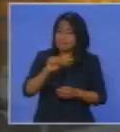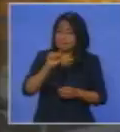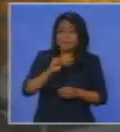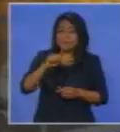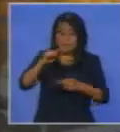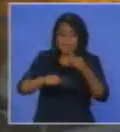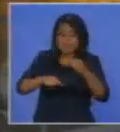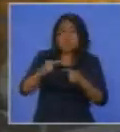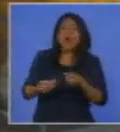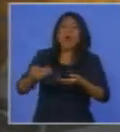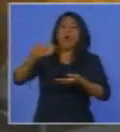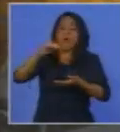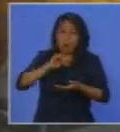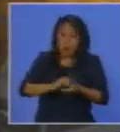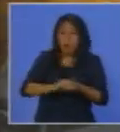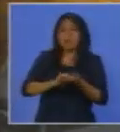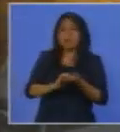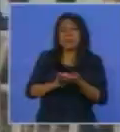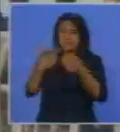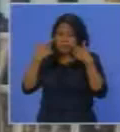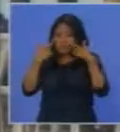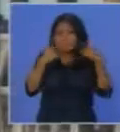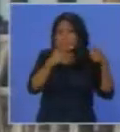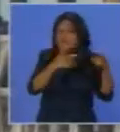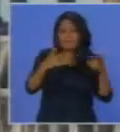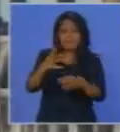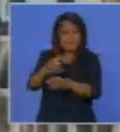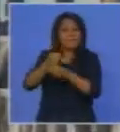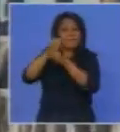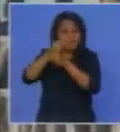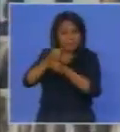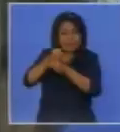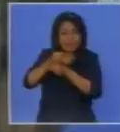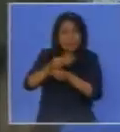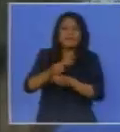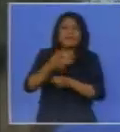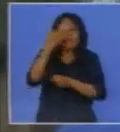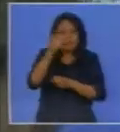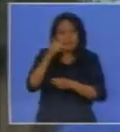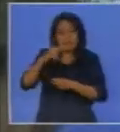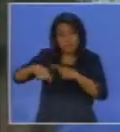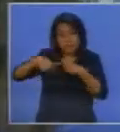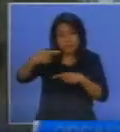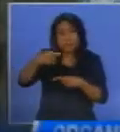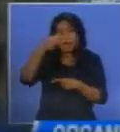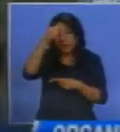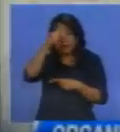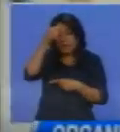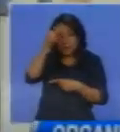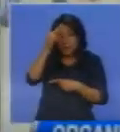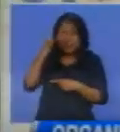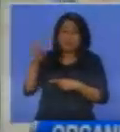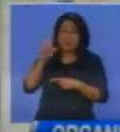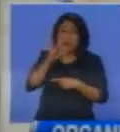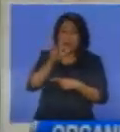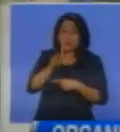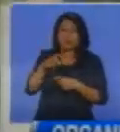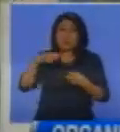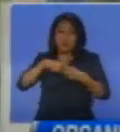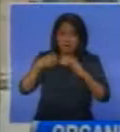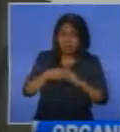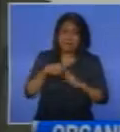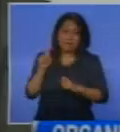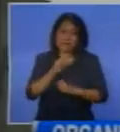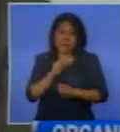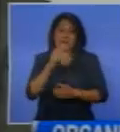todo el contingente humano y de seguridad para que el próximo domingo 23 no se produzca ningún incidente con la gente que acuda a